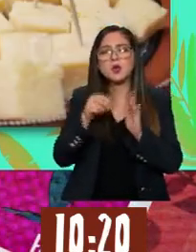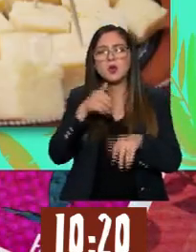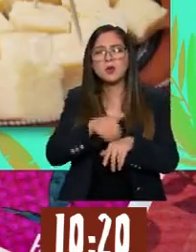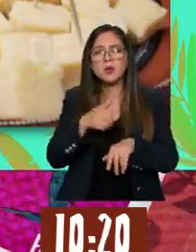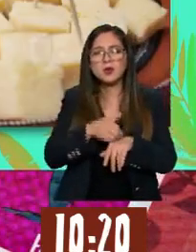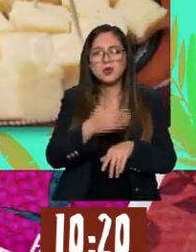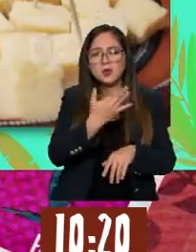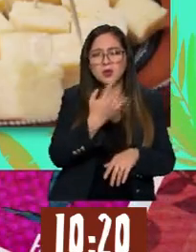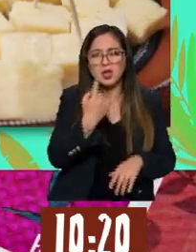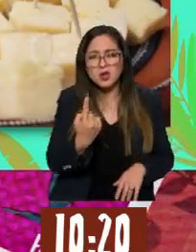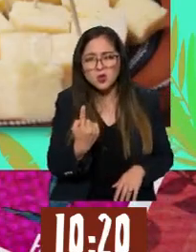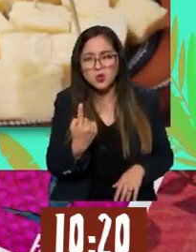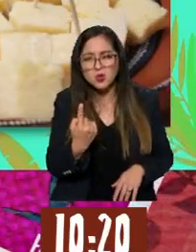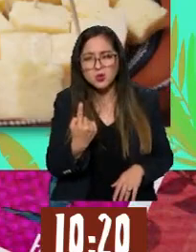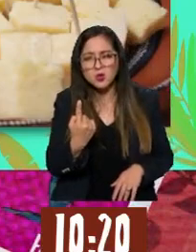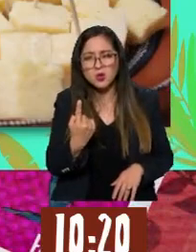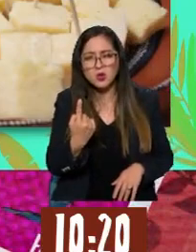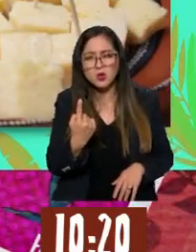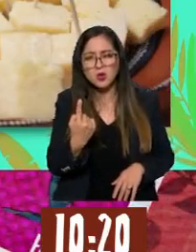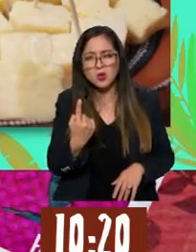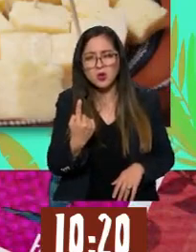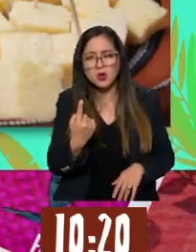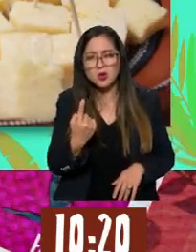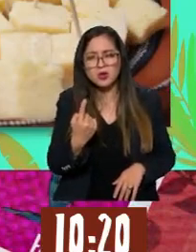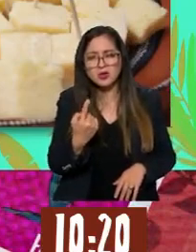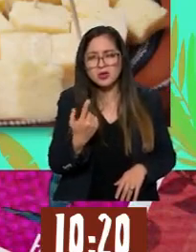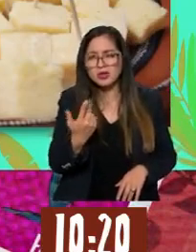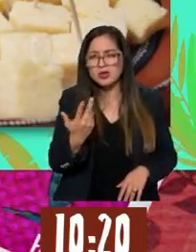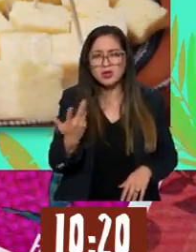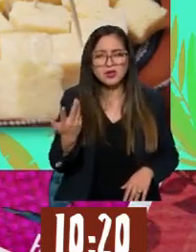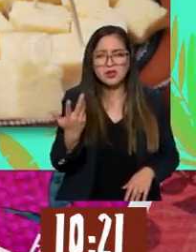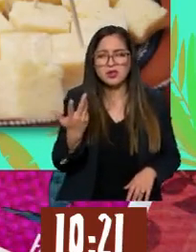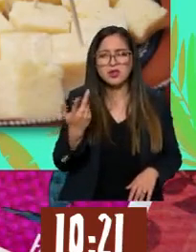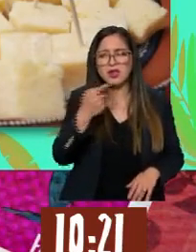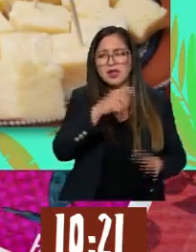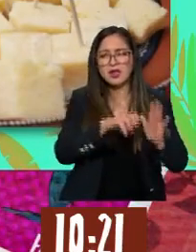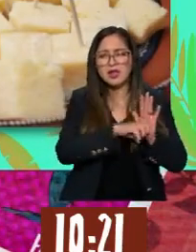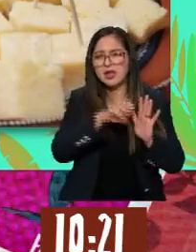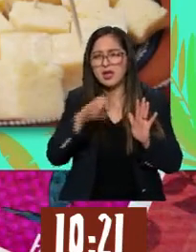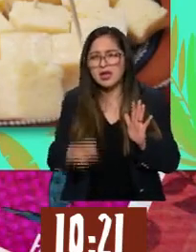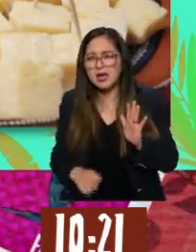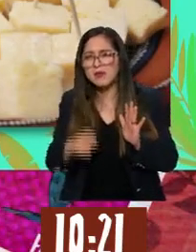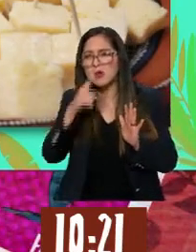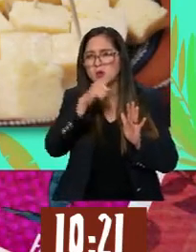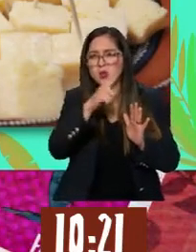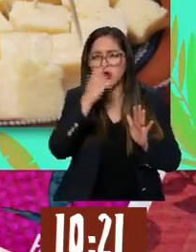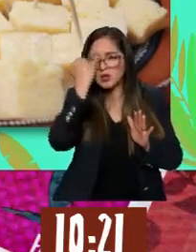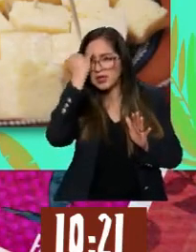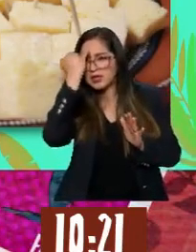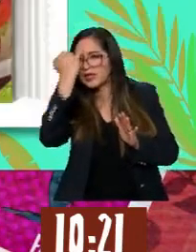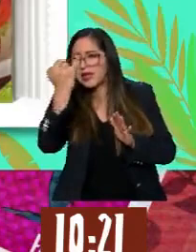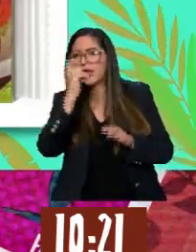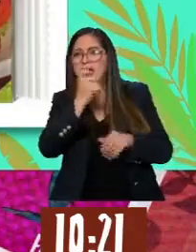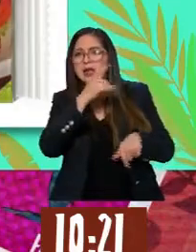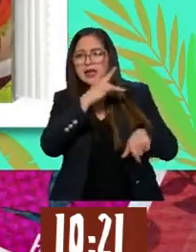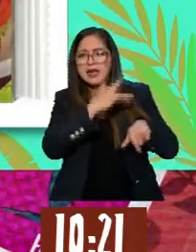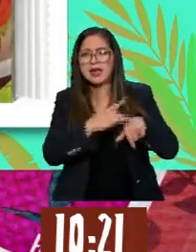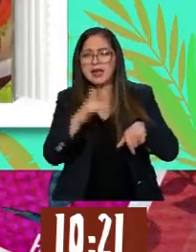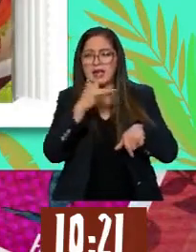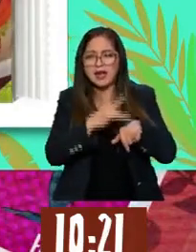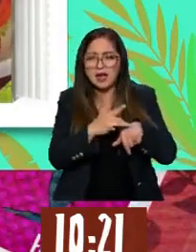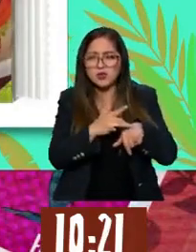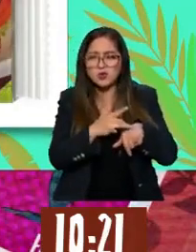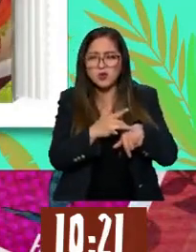tipo tal o imite, no sé, que se hagan jugarretas, ¿sí? Cuando un queso no está hecho